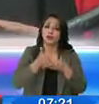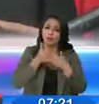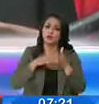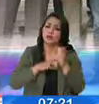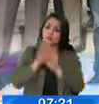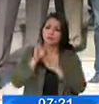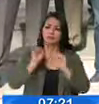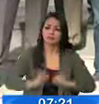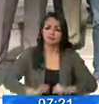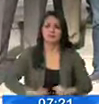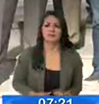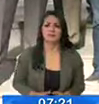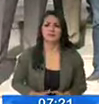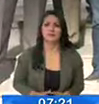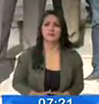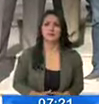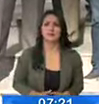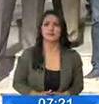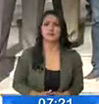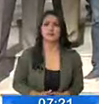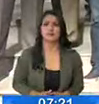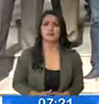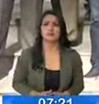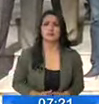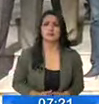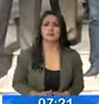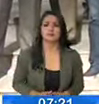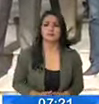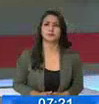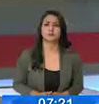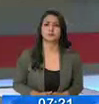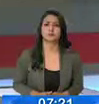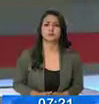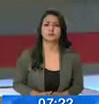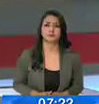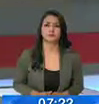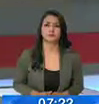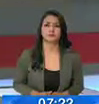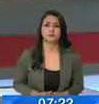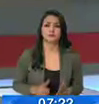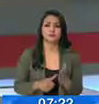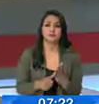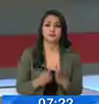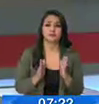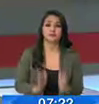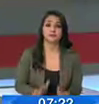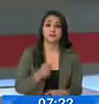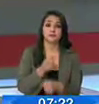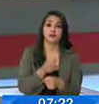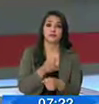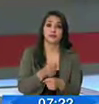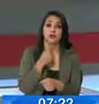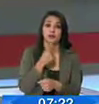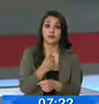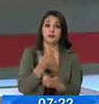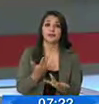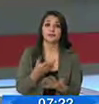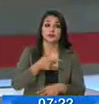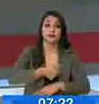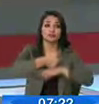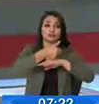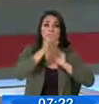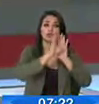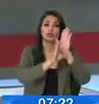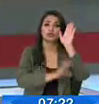adelante. Informó Patricia Aldaz. El ministro de Trabajo anunció que espera que la Corte Constitucional